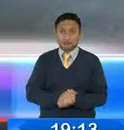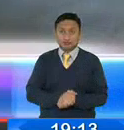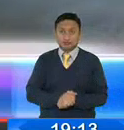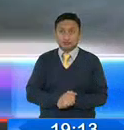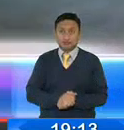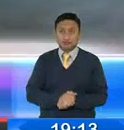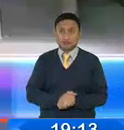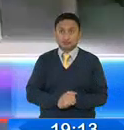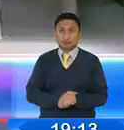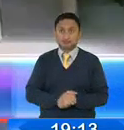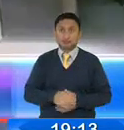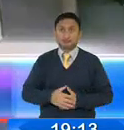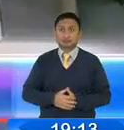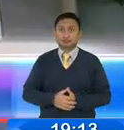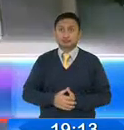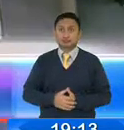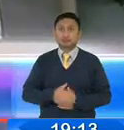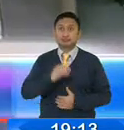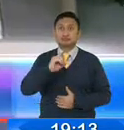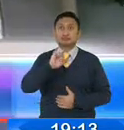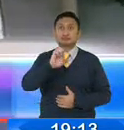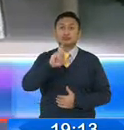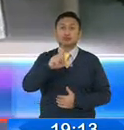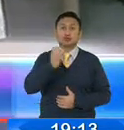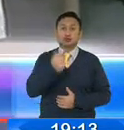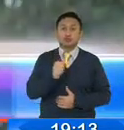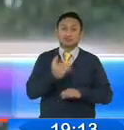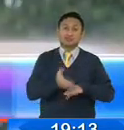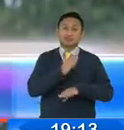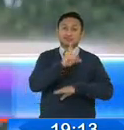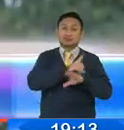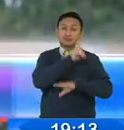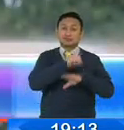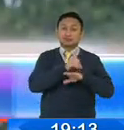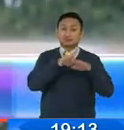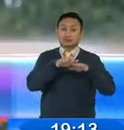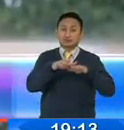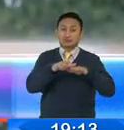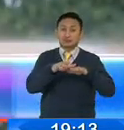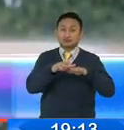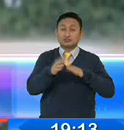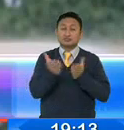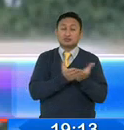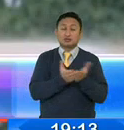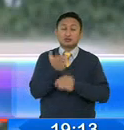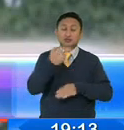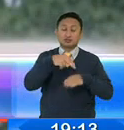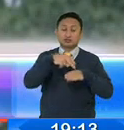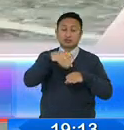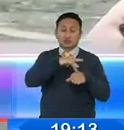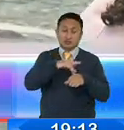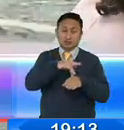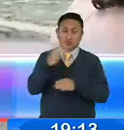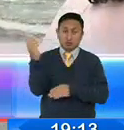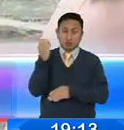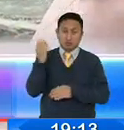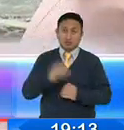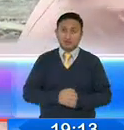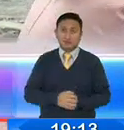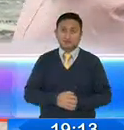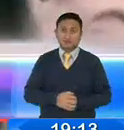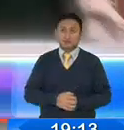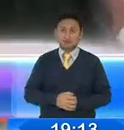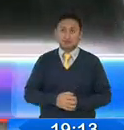sobreprecio, cuando Ocles se desempeñó como directora general del Servicio Nacional de Riesgos y Emergencias, precisamente en la